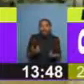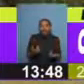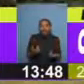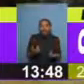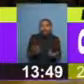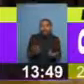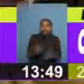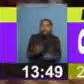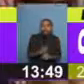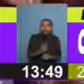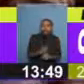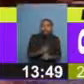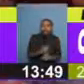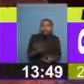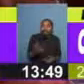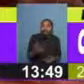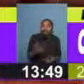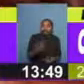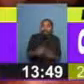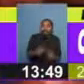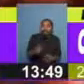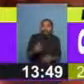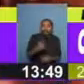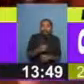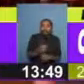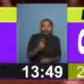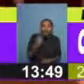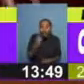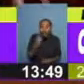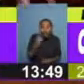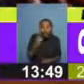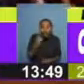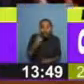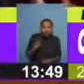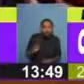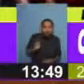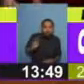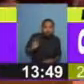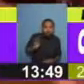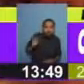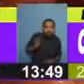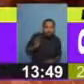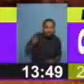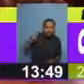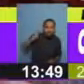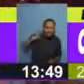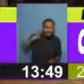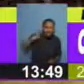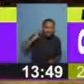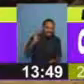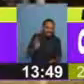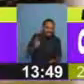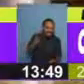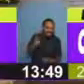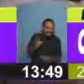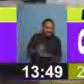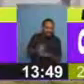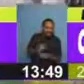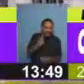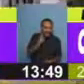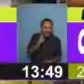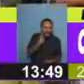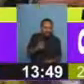ocupa la intendencia desde hace 16 años. Al cabo de 4 años, un funcionario ya no tiene una idea que